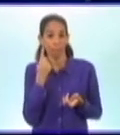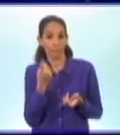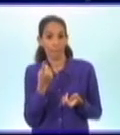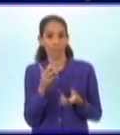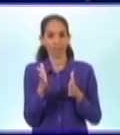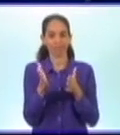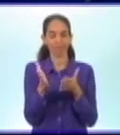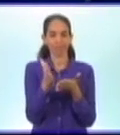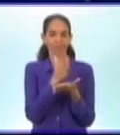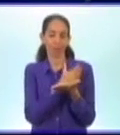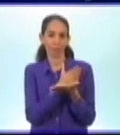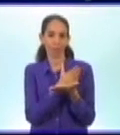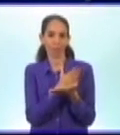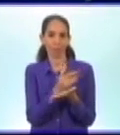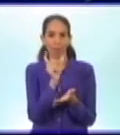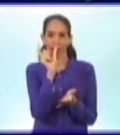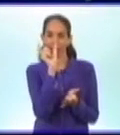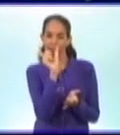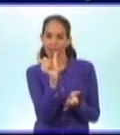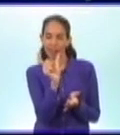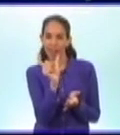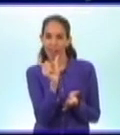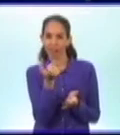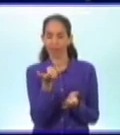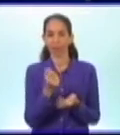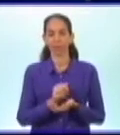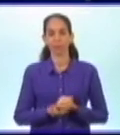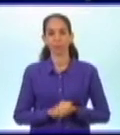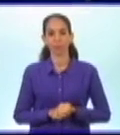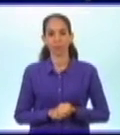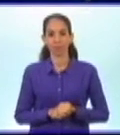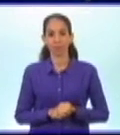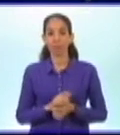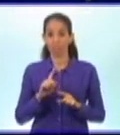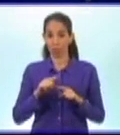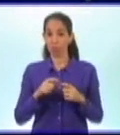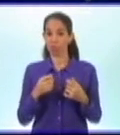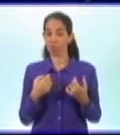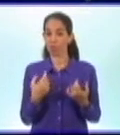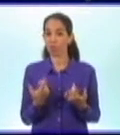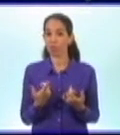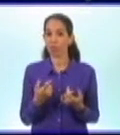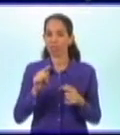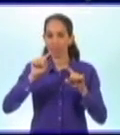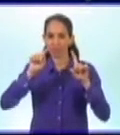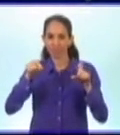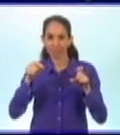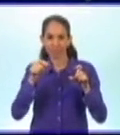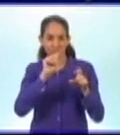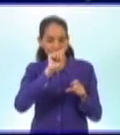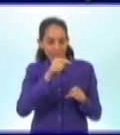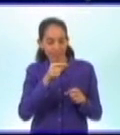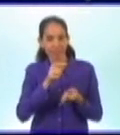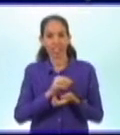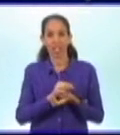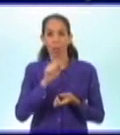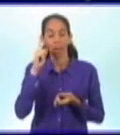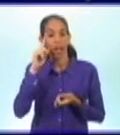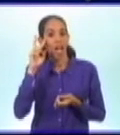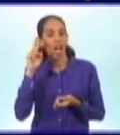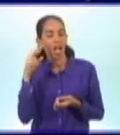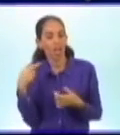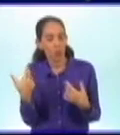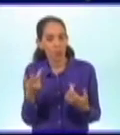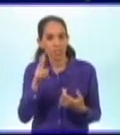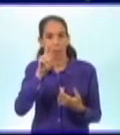es un sustantivo en función de vocativo. Por tanto, se separa por comas. Y recuerden ustedes que el